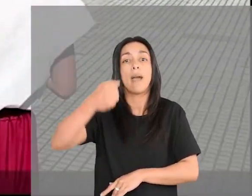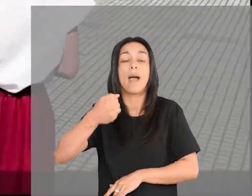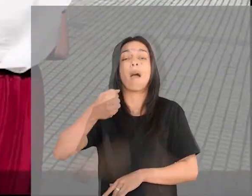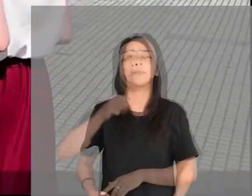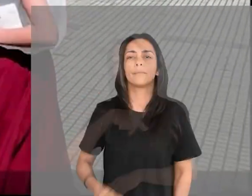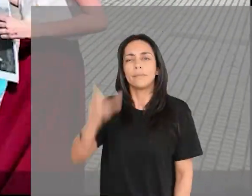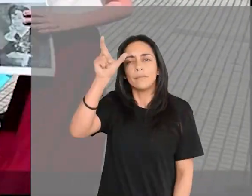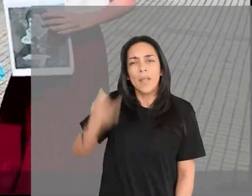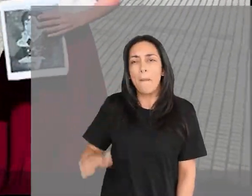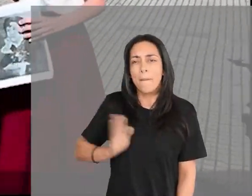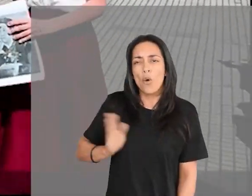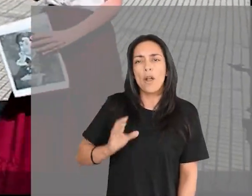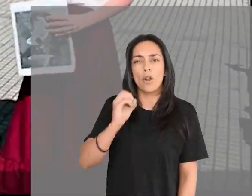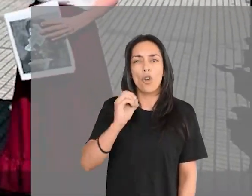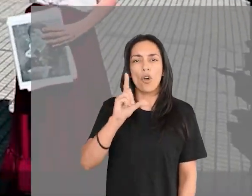biografía.